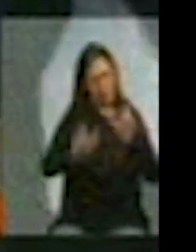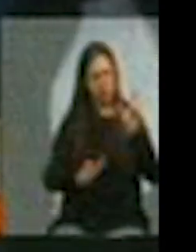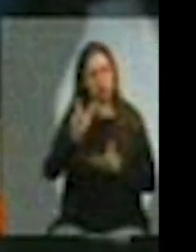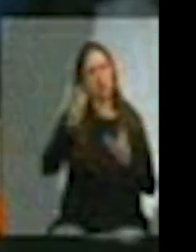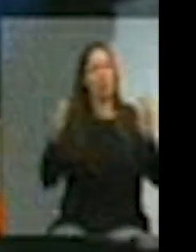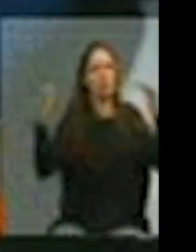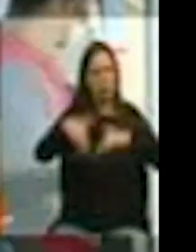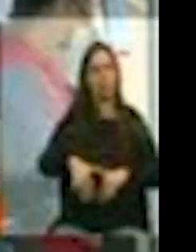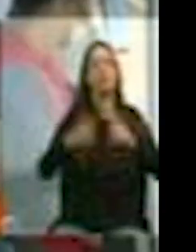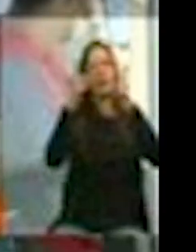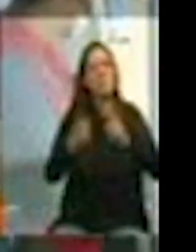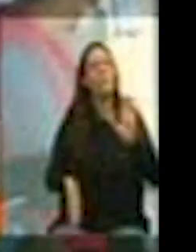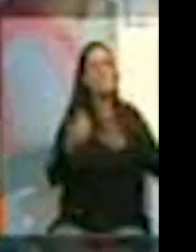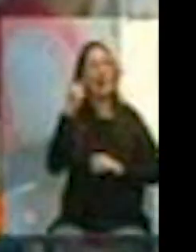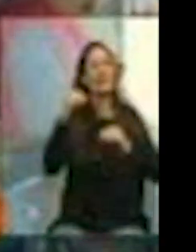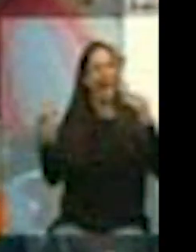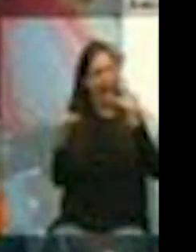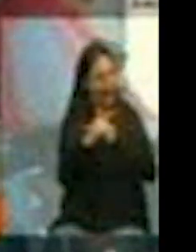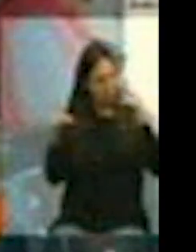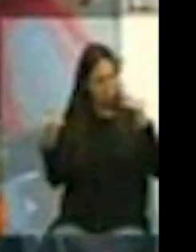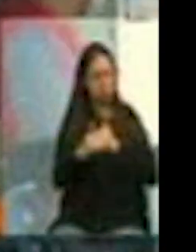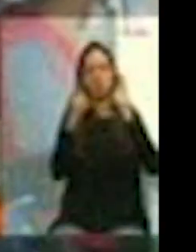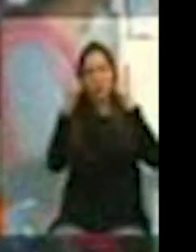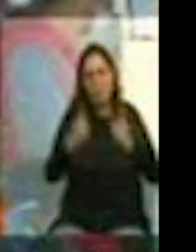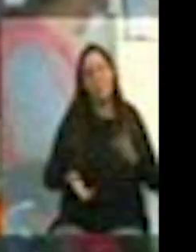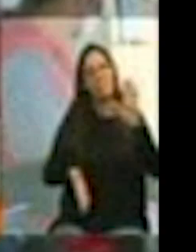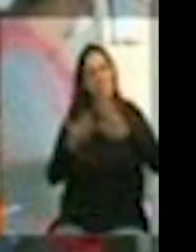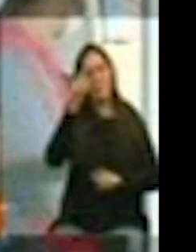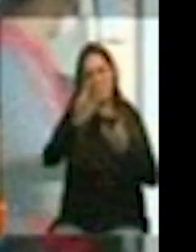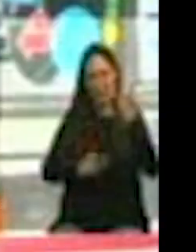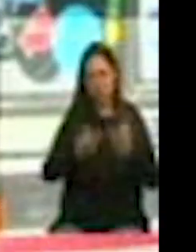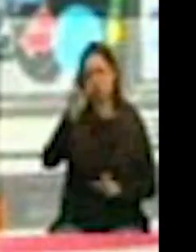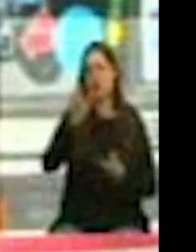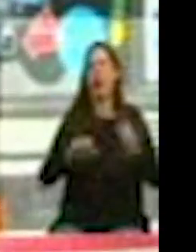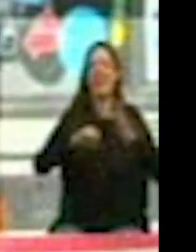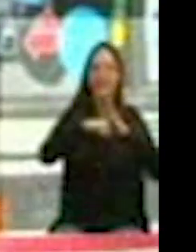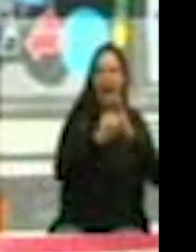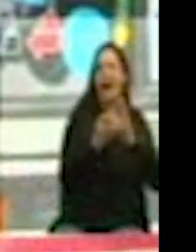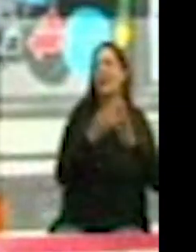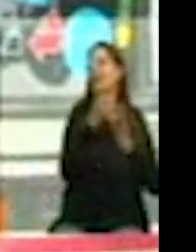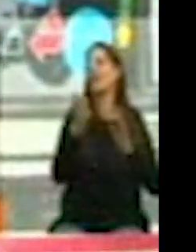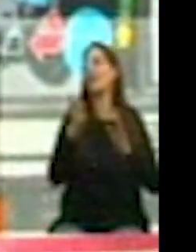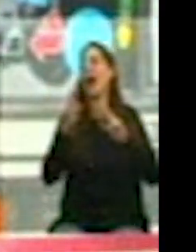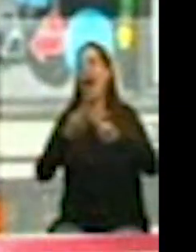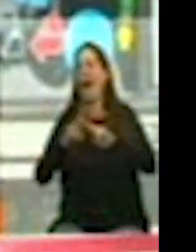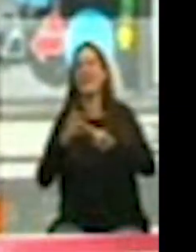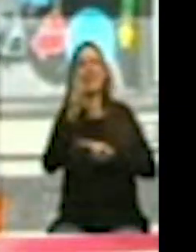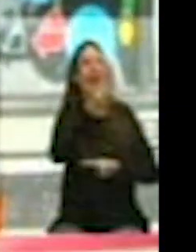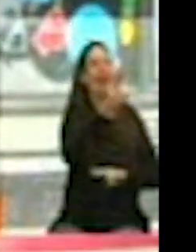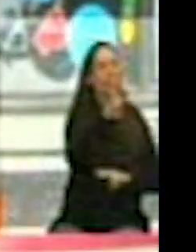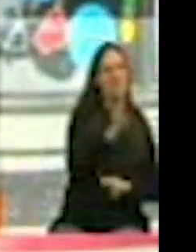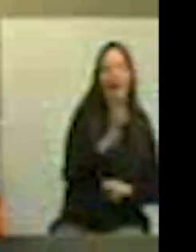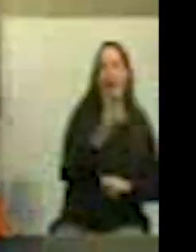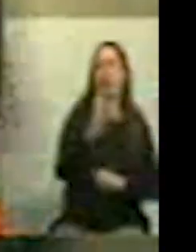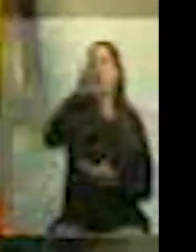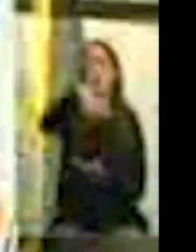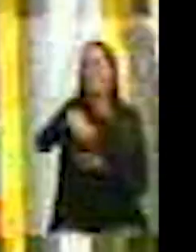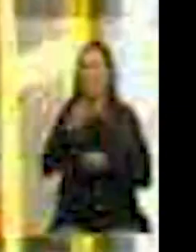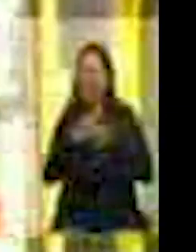se notó más movimiento de tránsito, se notó más movimiento de gente en los bancos, en la red de pago, en las financieras,